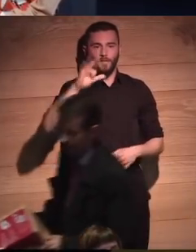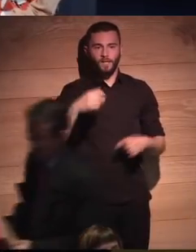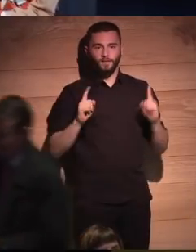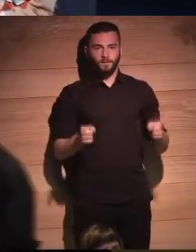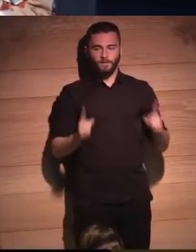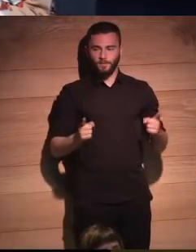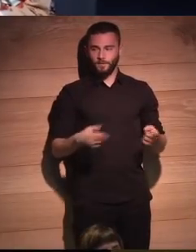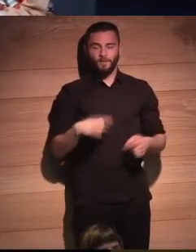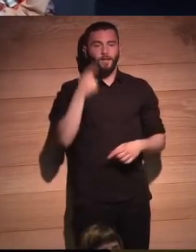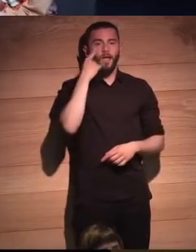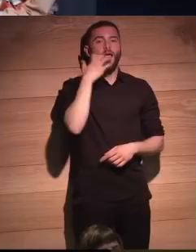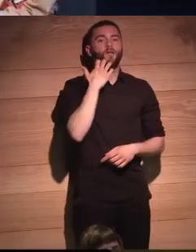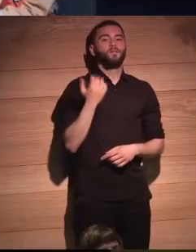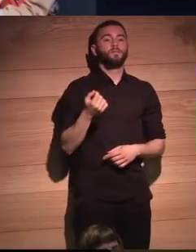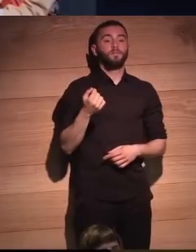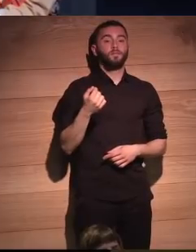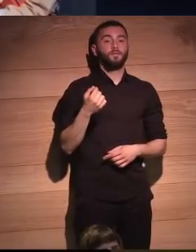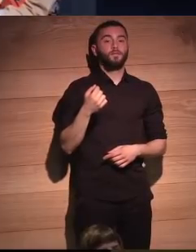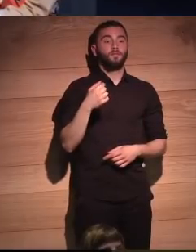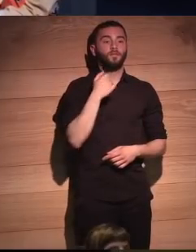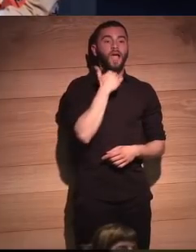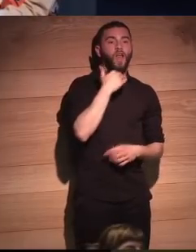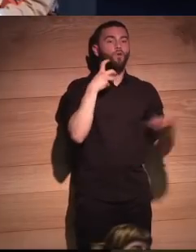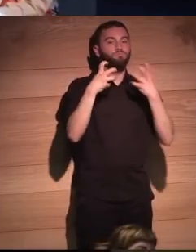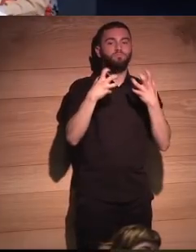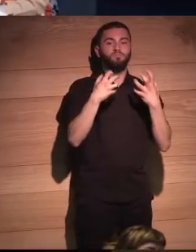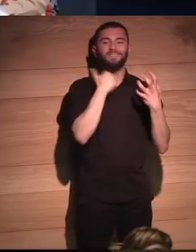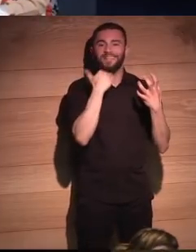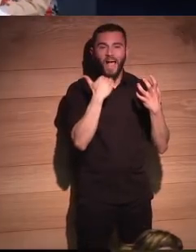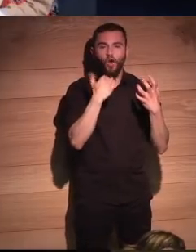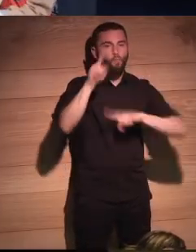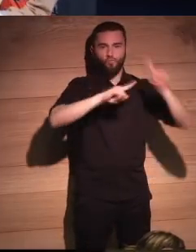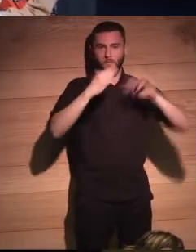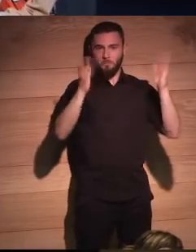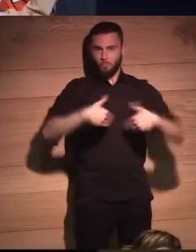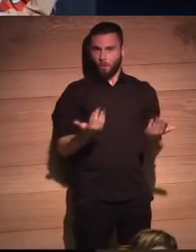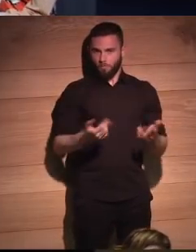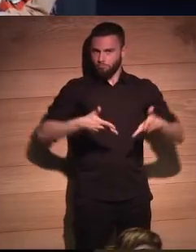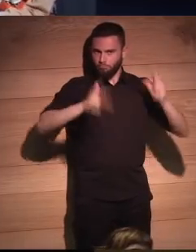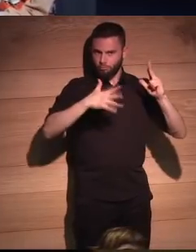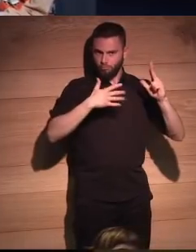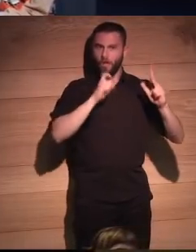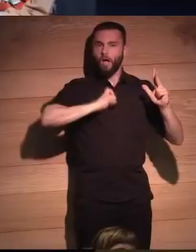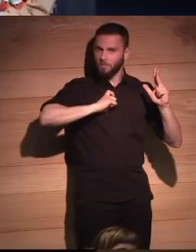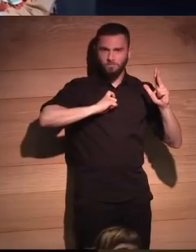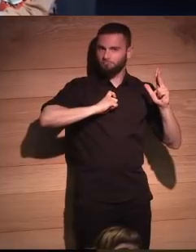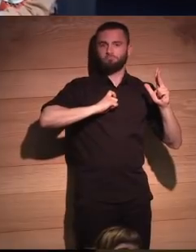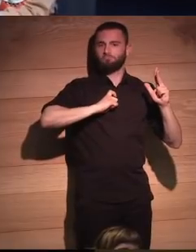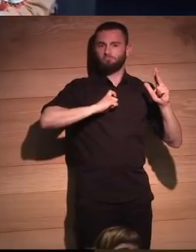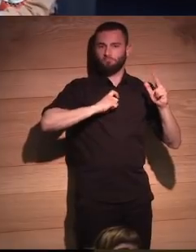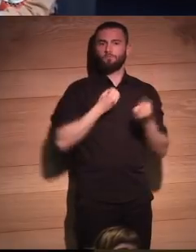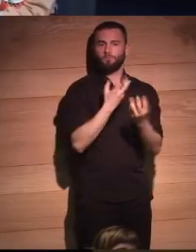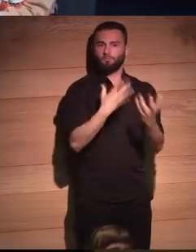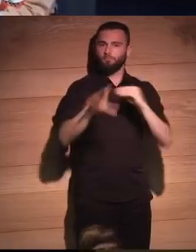para irnos a veces, si hay algo muy señero que quieres llamar la atención sobre ello, por favor, sin ningún problema, nos lo indicas y entonces lo